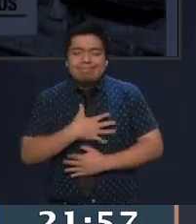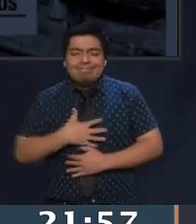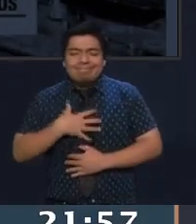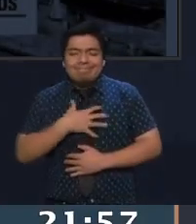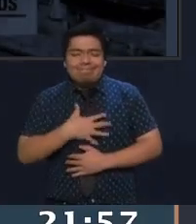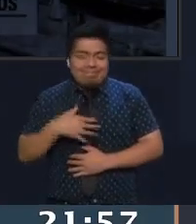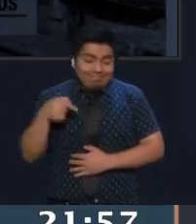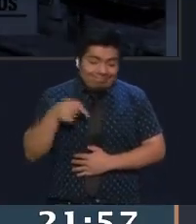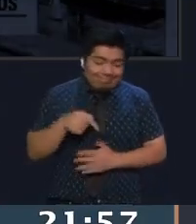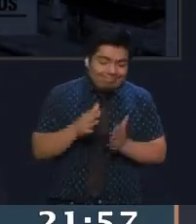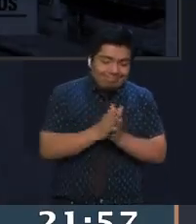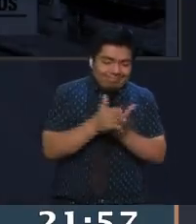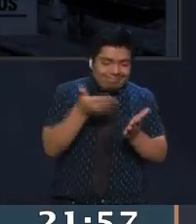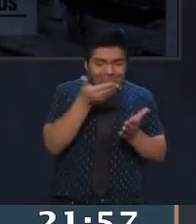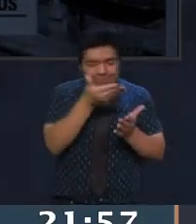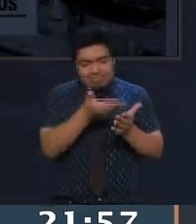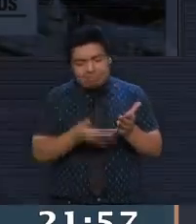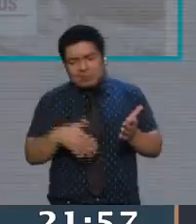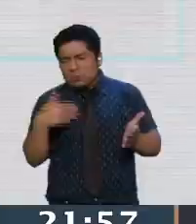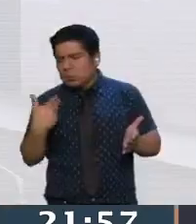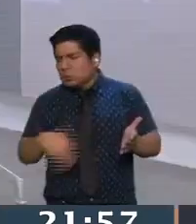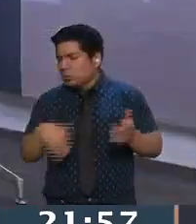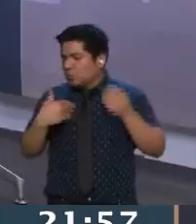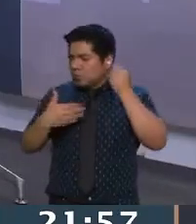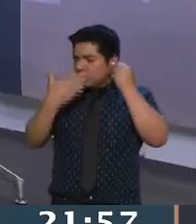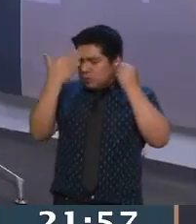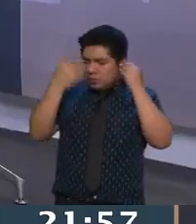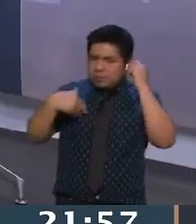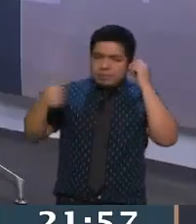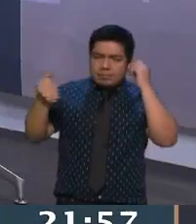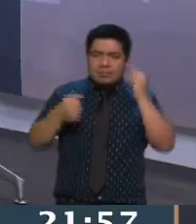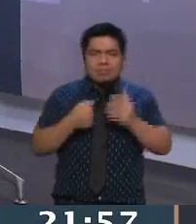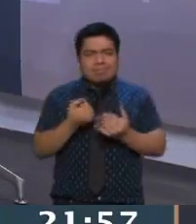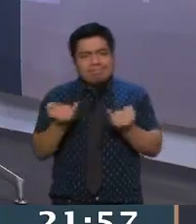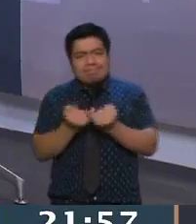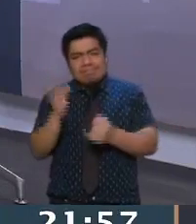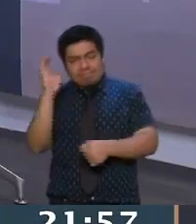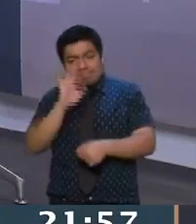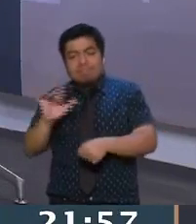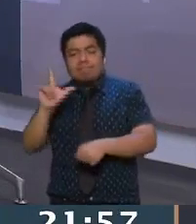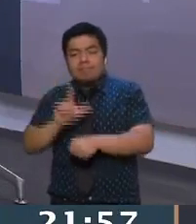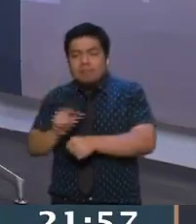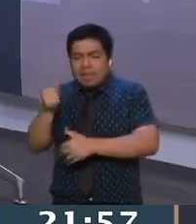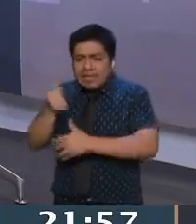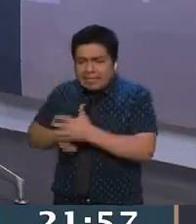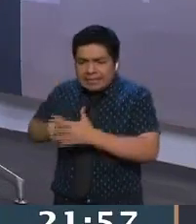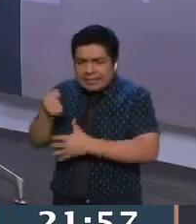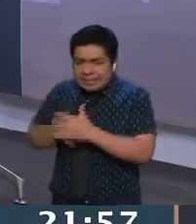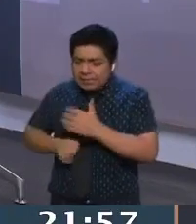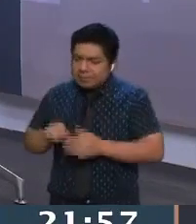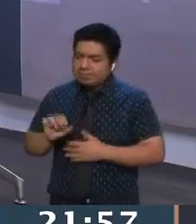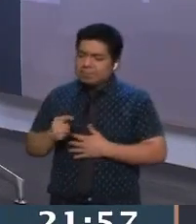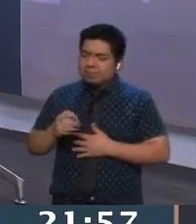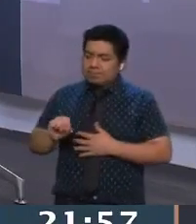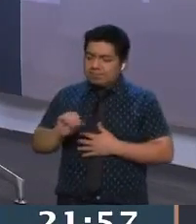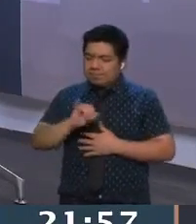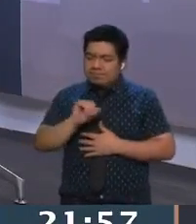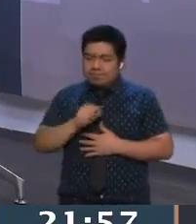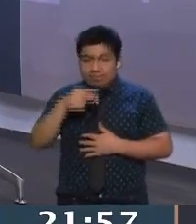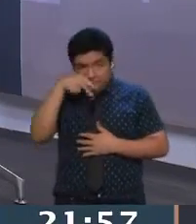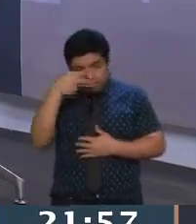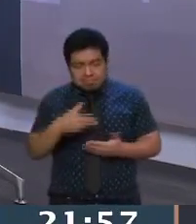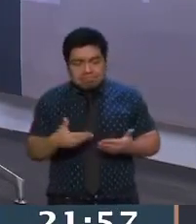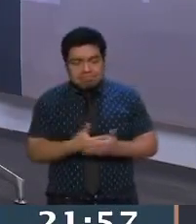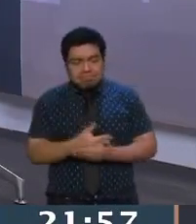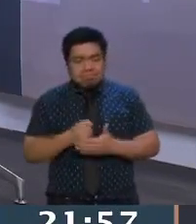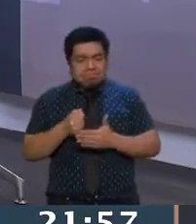de este enorme talento, de esta enorme resistencia cultural, como dice Antonio, de los jazzistas mexicanos. Sin